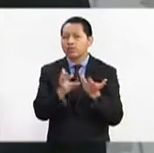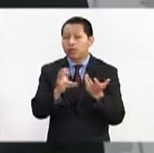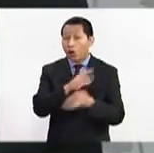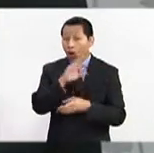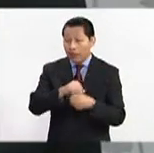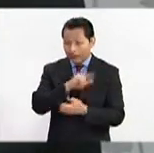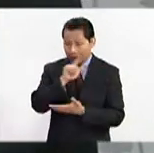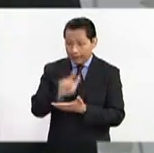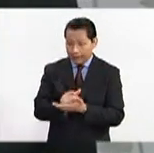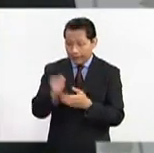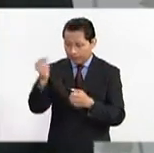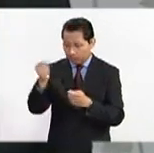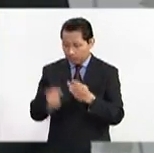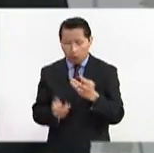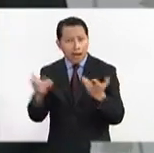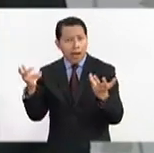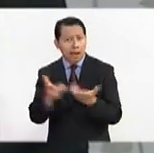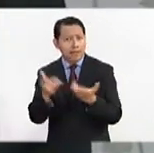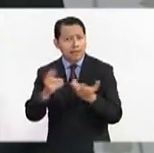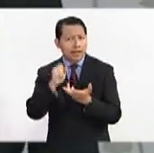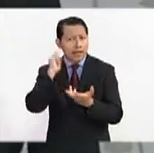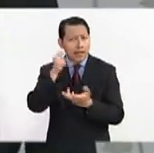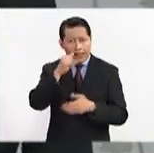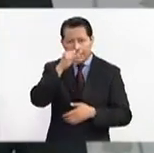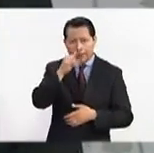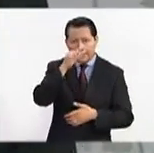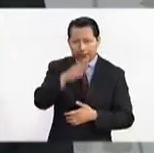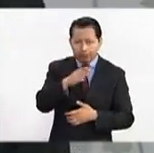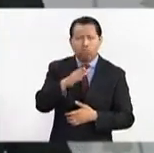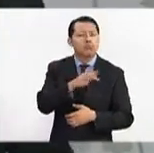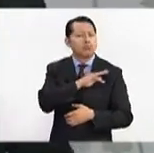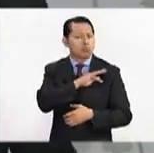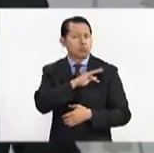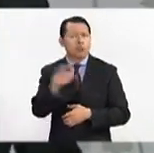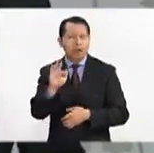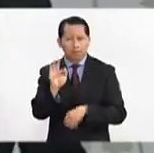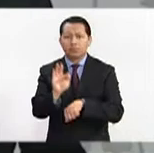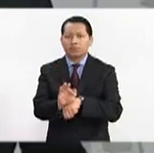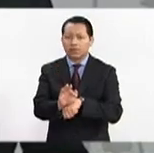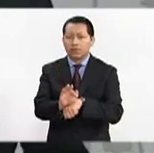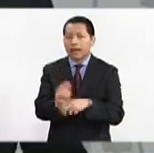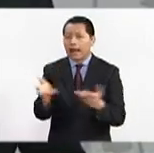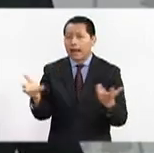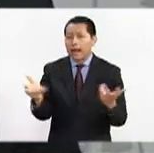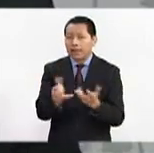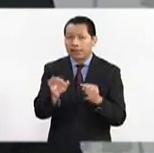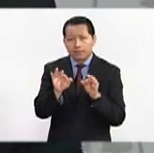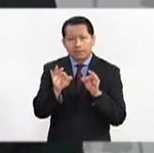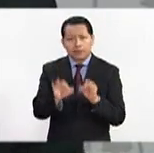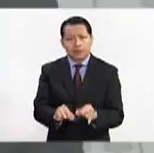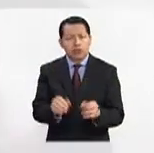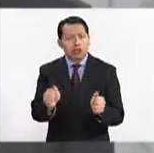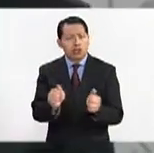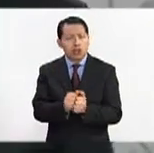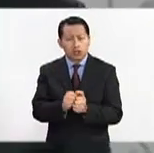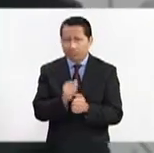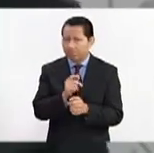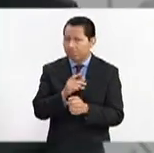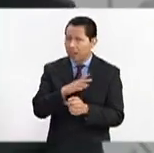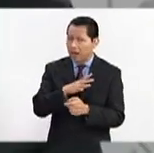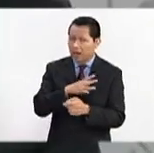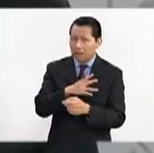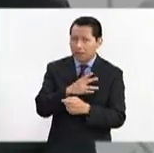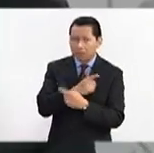recursos legales ante cualquier tipo de provocación y que lo hace con eficacia y con serenidad. Y